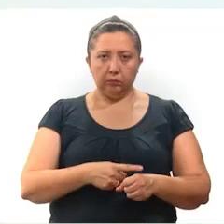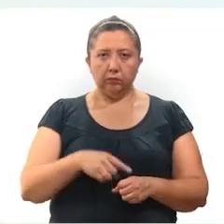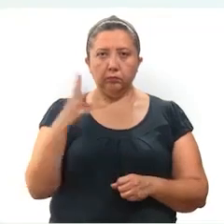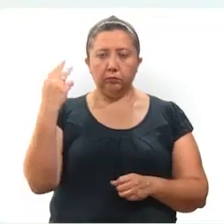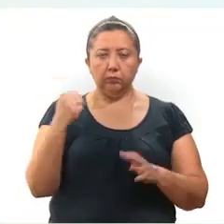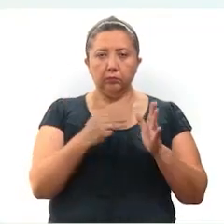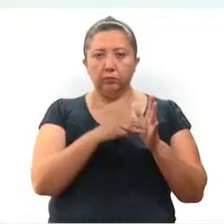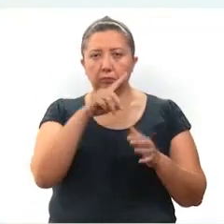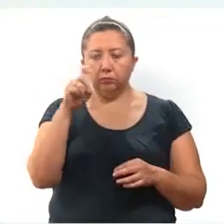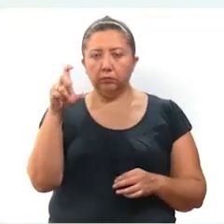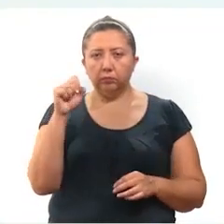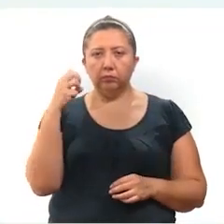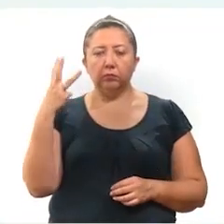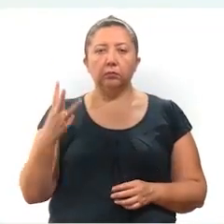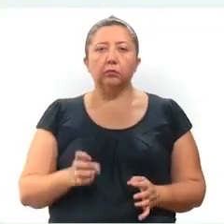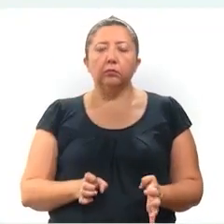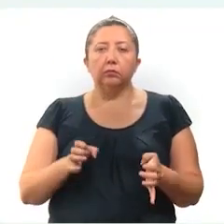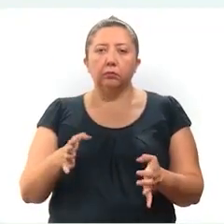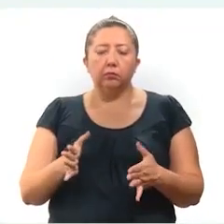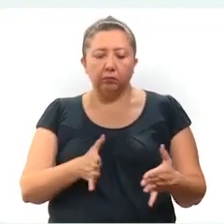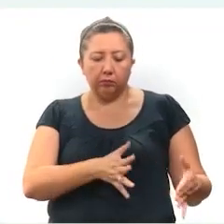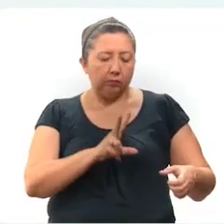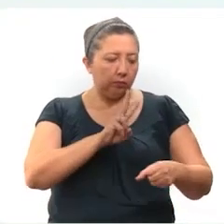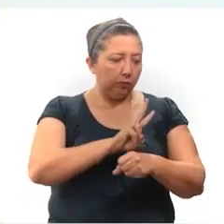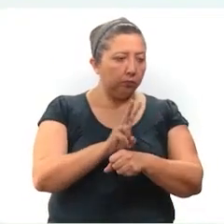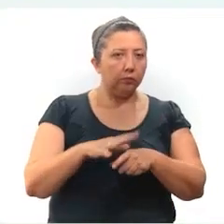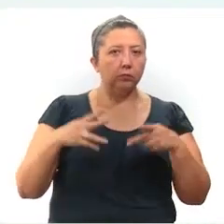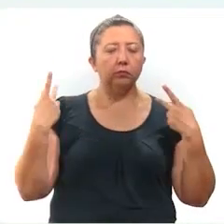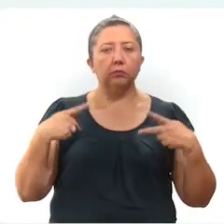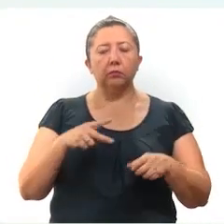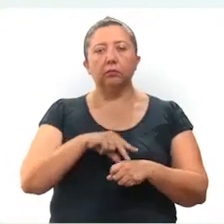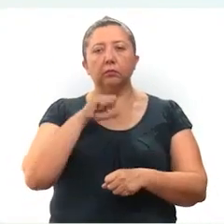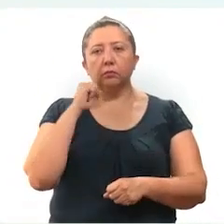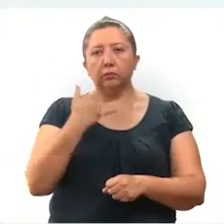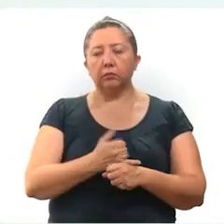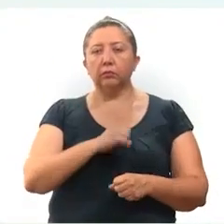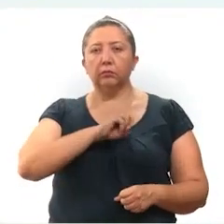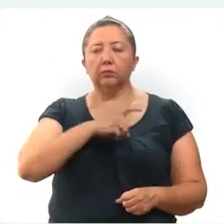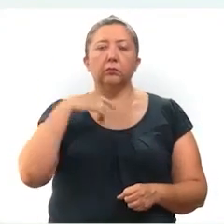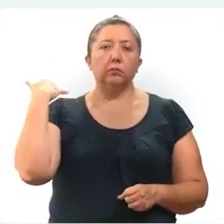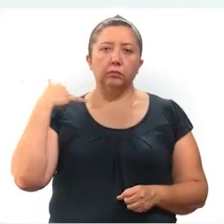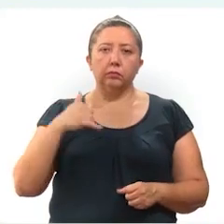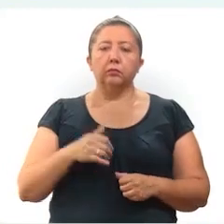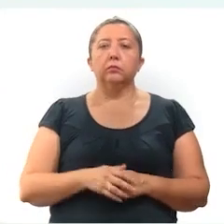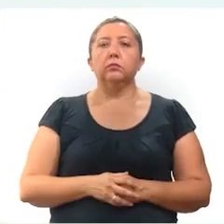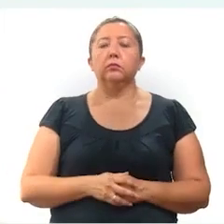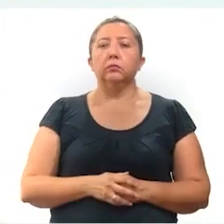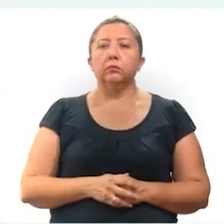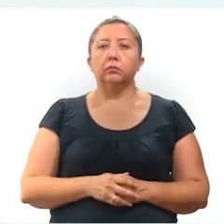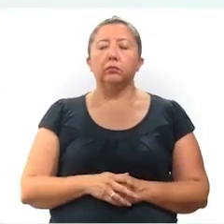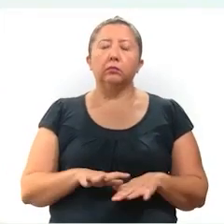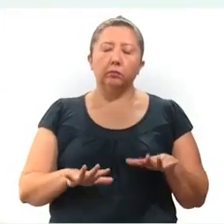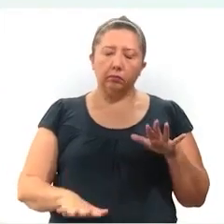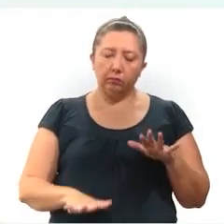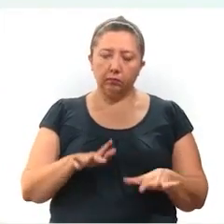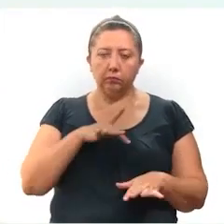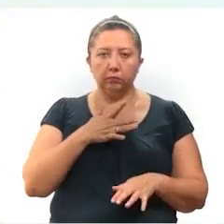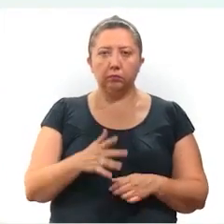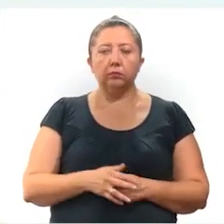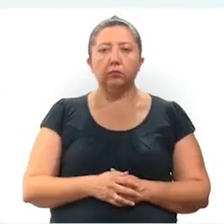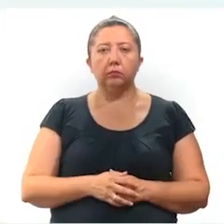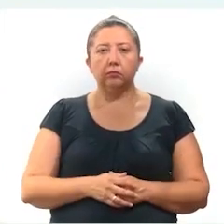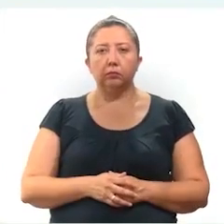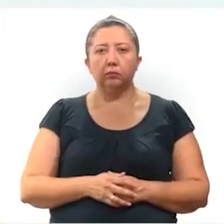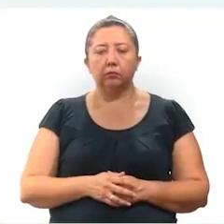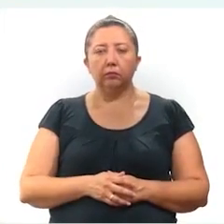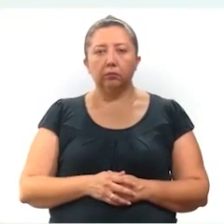activos, 9.123 están estables, aislados y monitoreados por personal médico de la Secretaría de Salud de Yucatán. Presentan